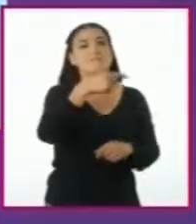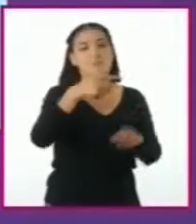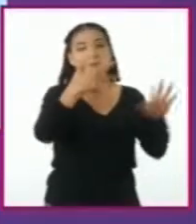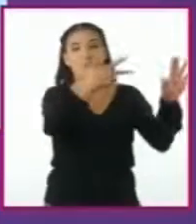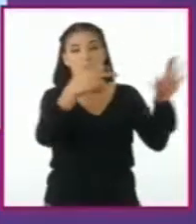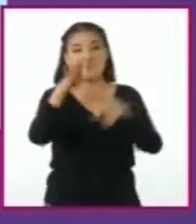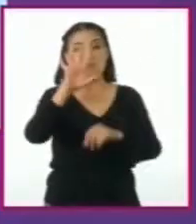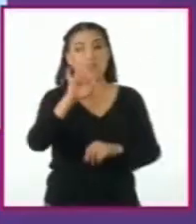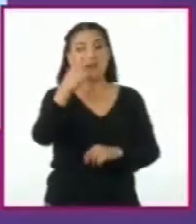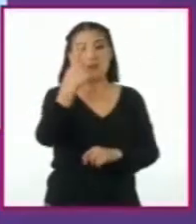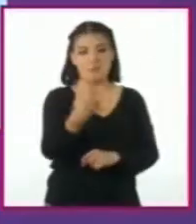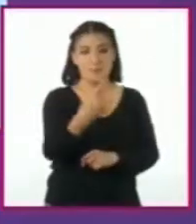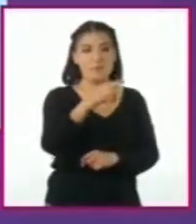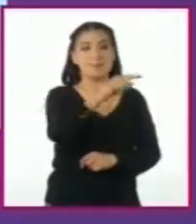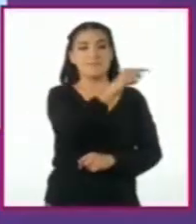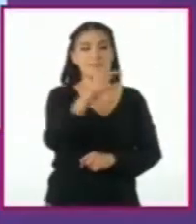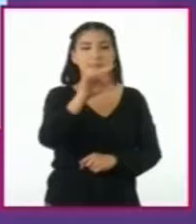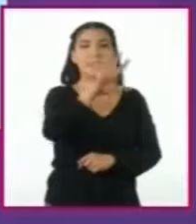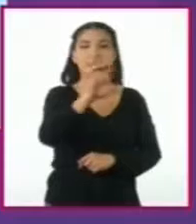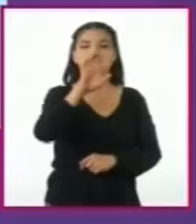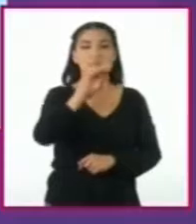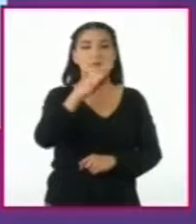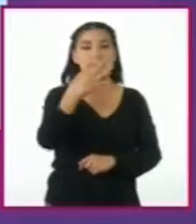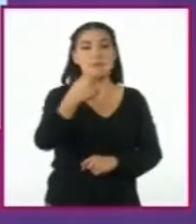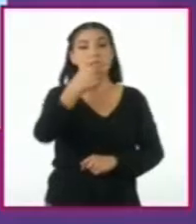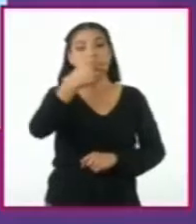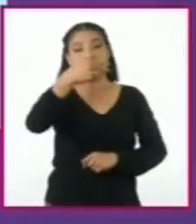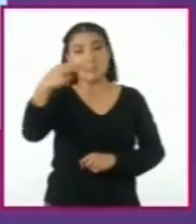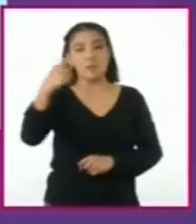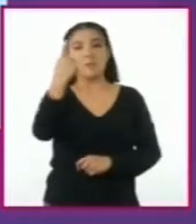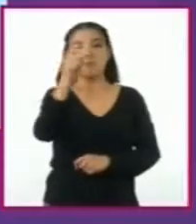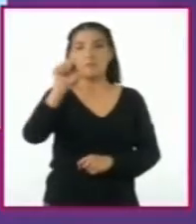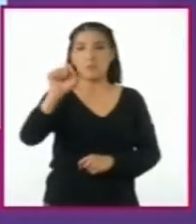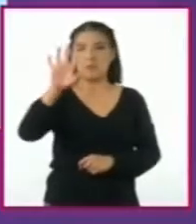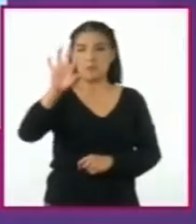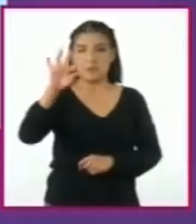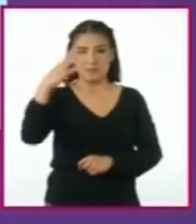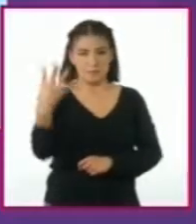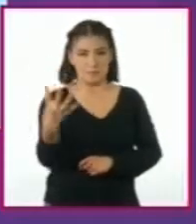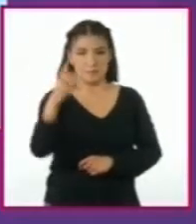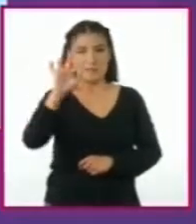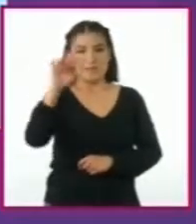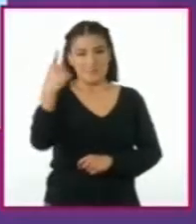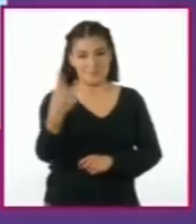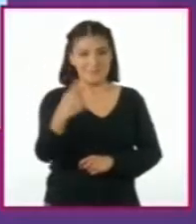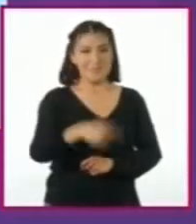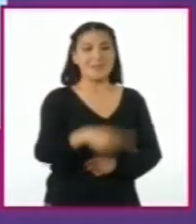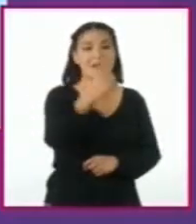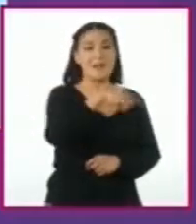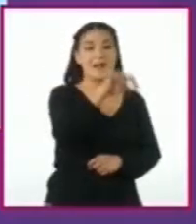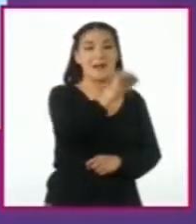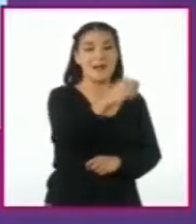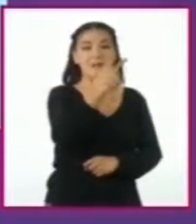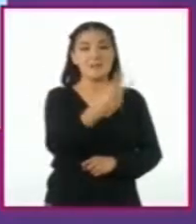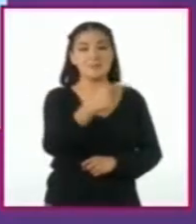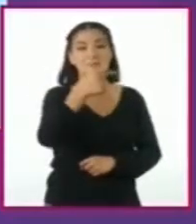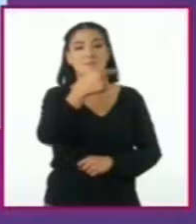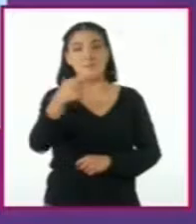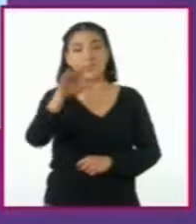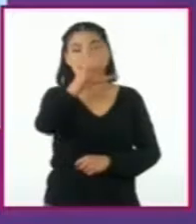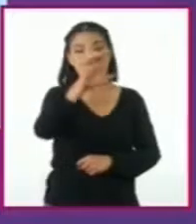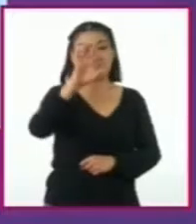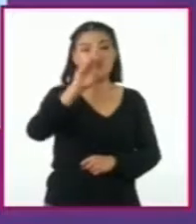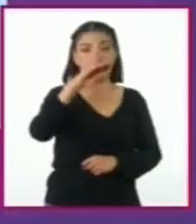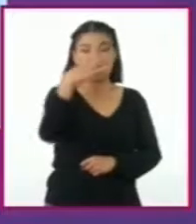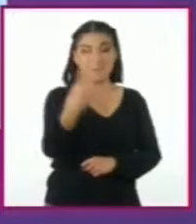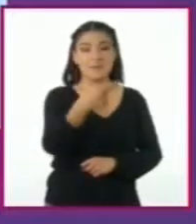841 entre 594, igual a 1.41. A2, 594